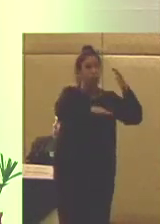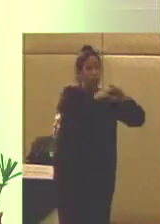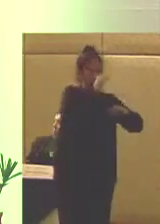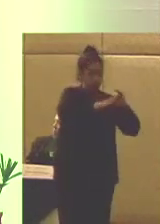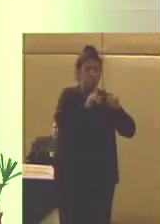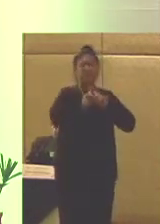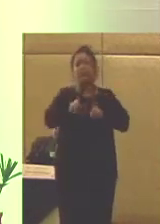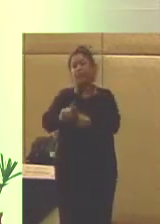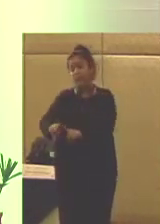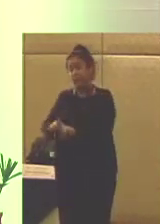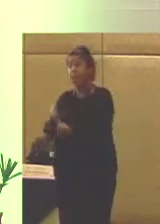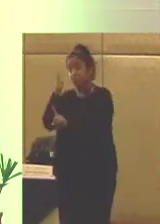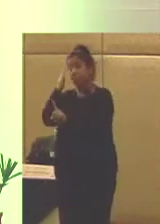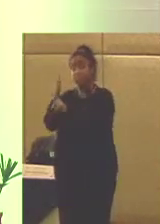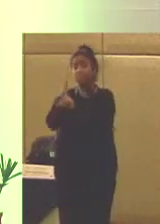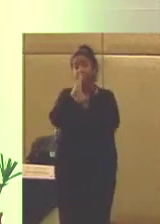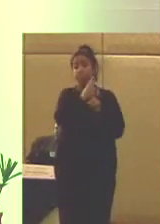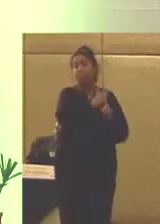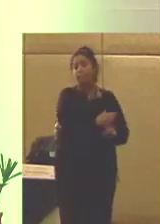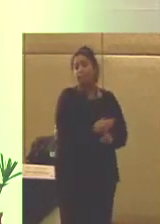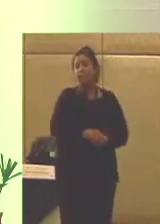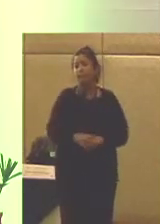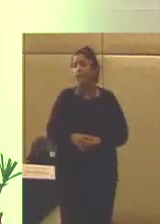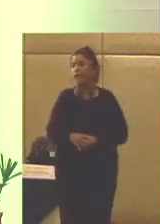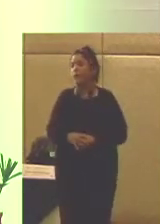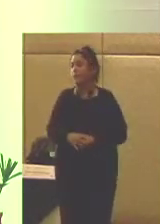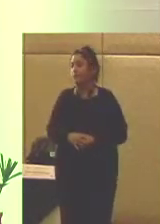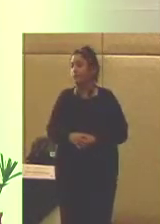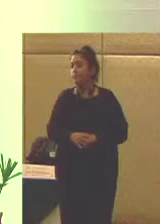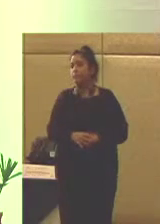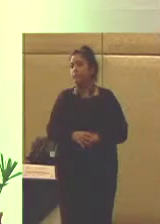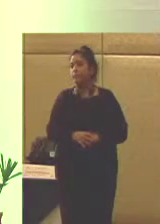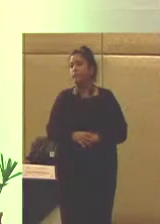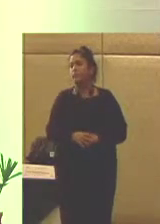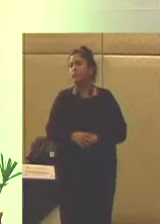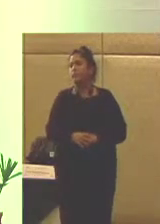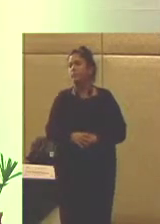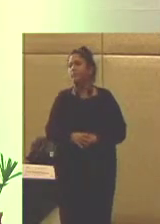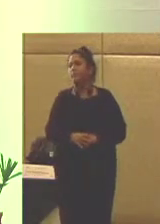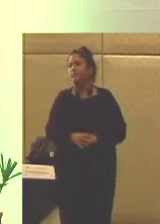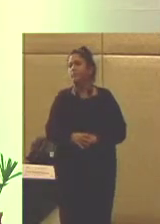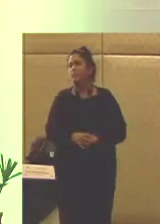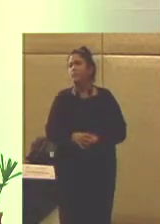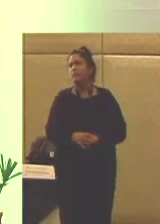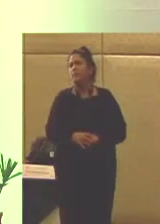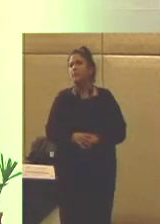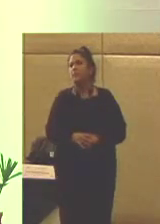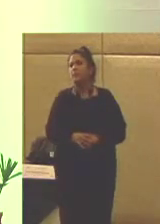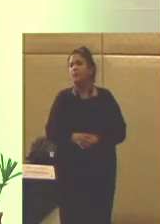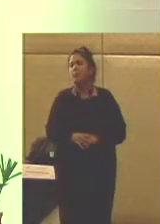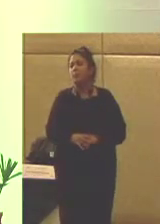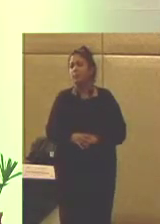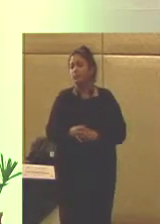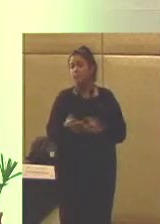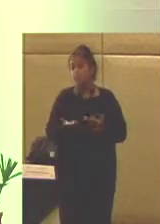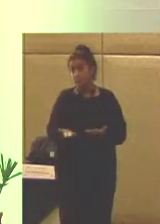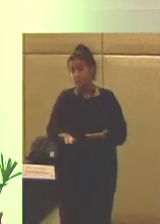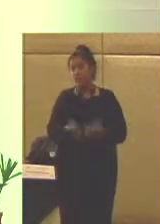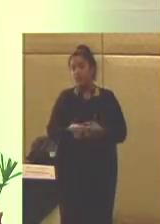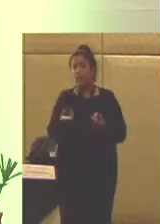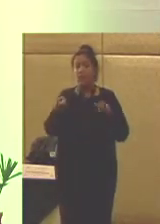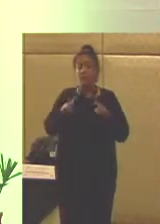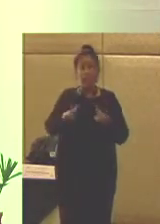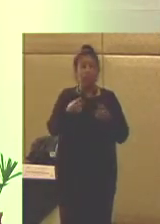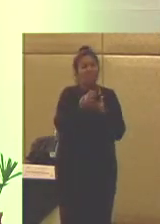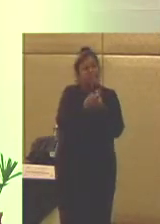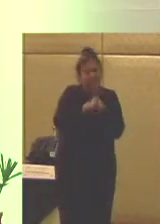que resalta de parte del manejo del recurso dentro del Fondo de Desastres Naturales del Fonden es que además de proveer recursos al momento